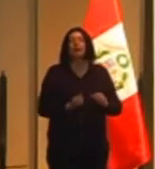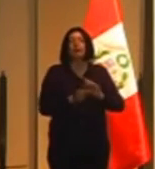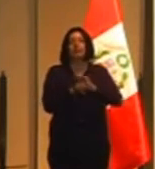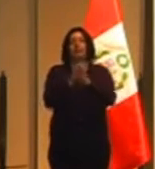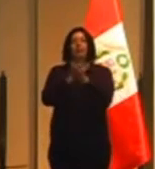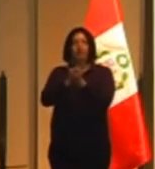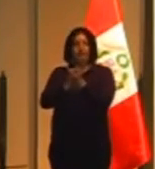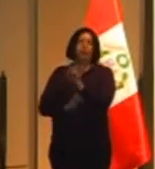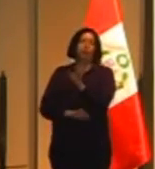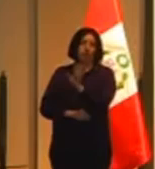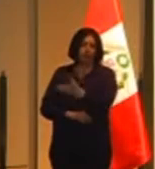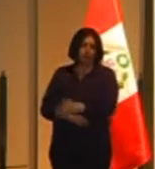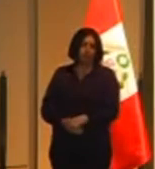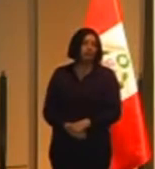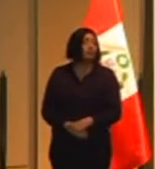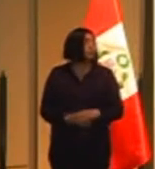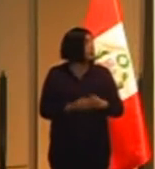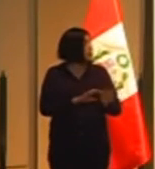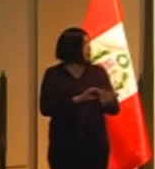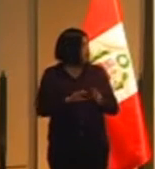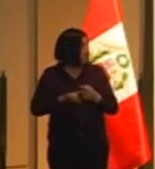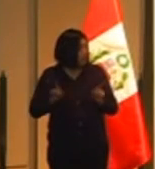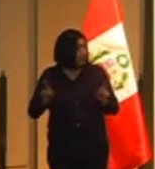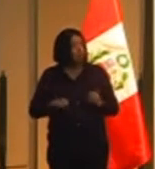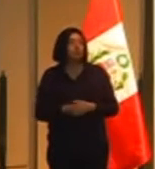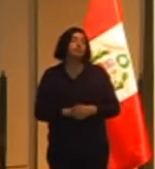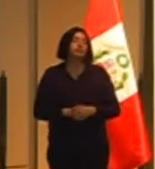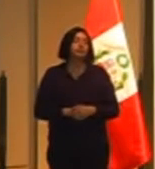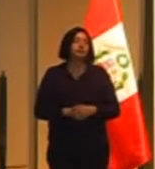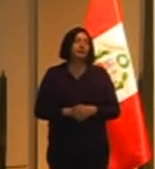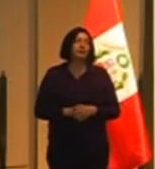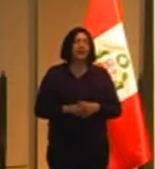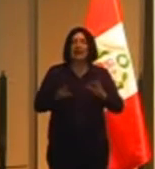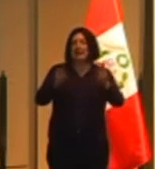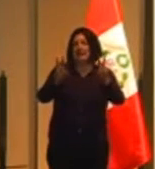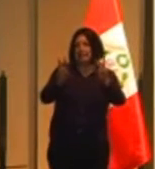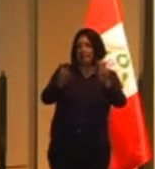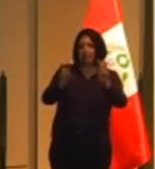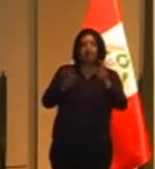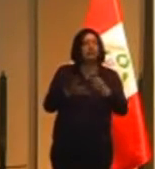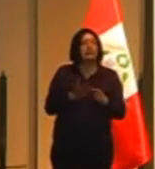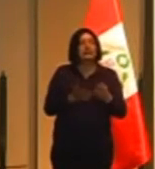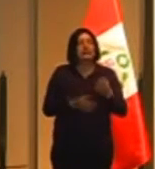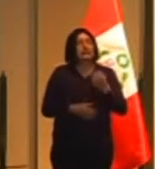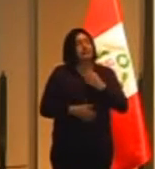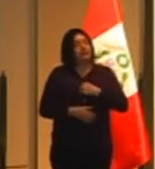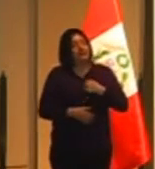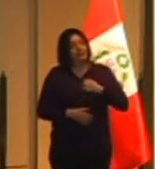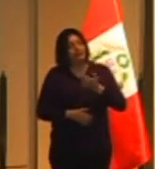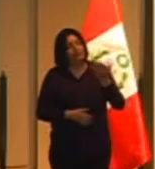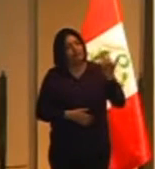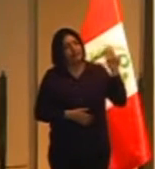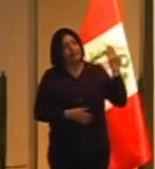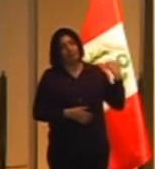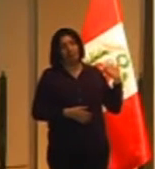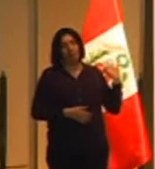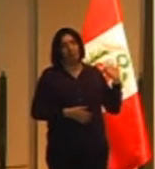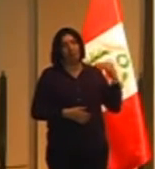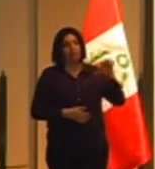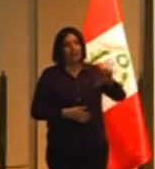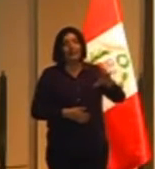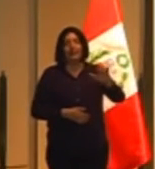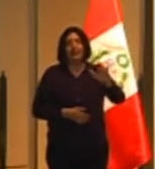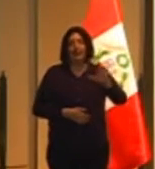cambistas. Pero respecto al tema tan lamentable que hubo hace poco en Larcomar, y